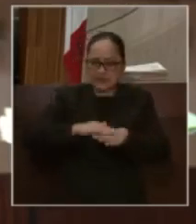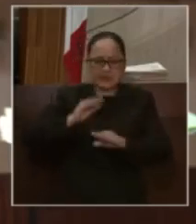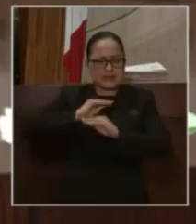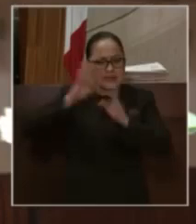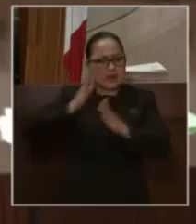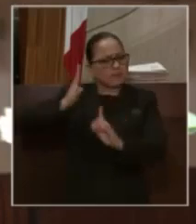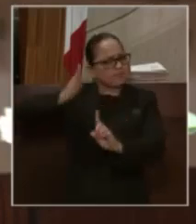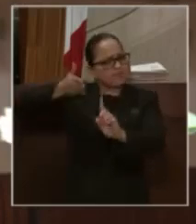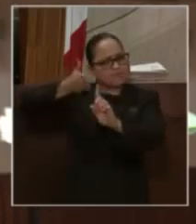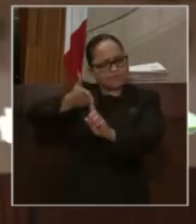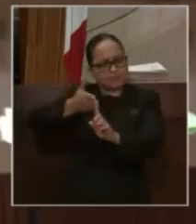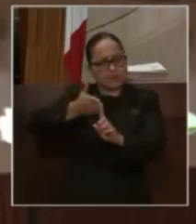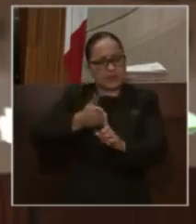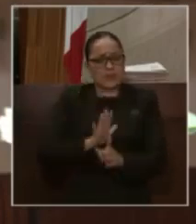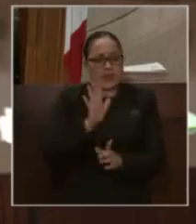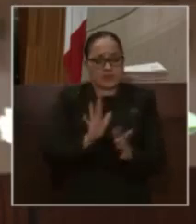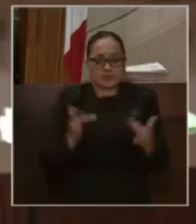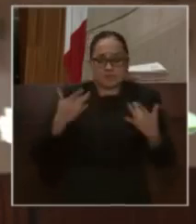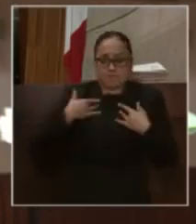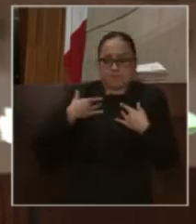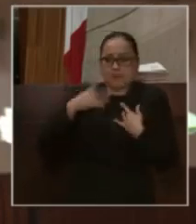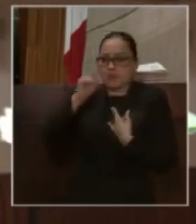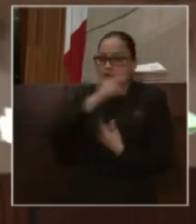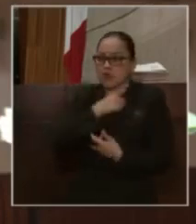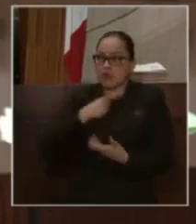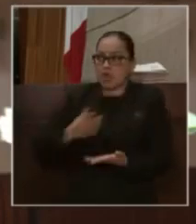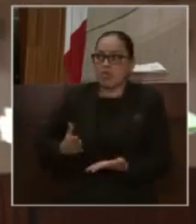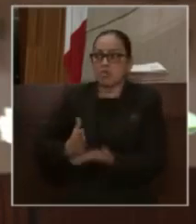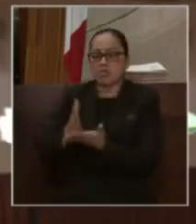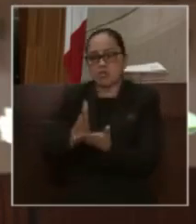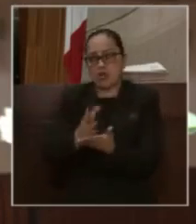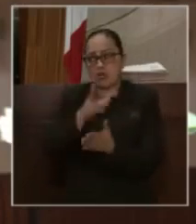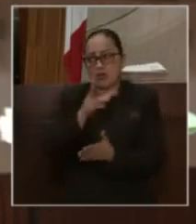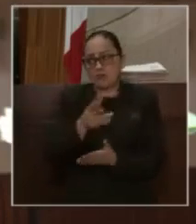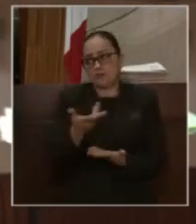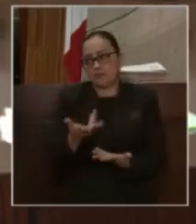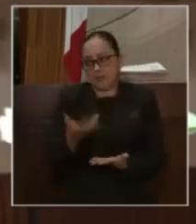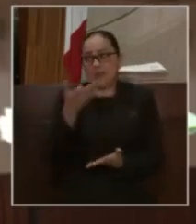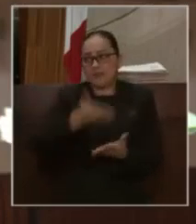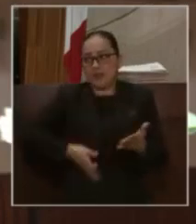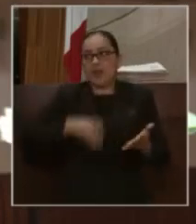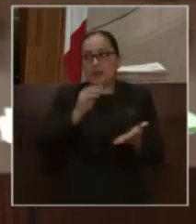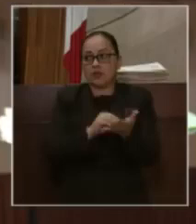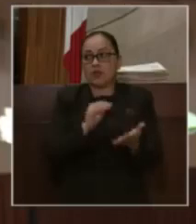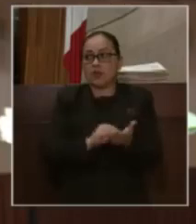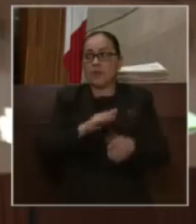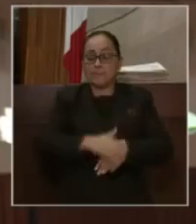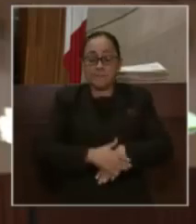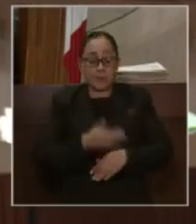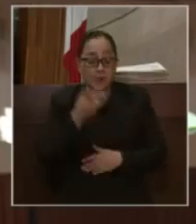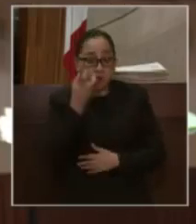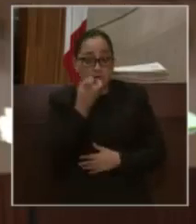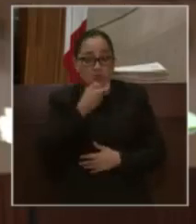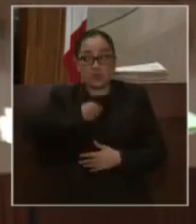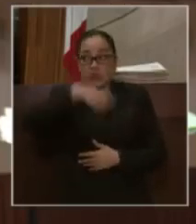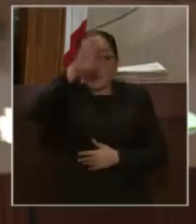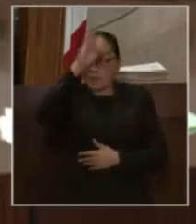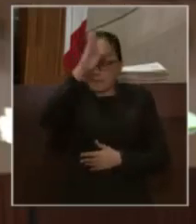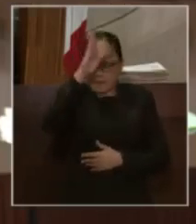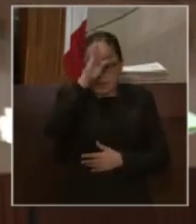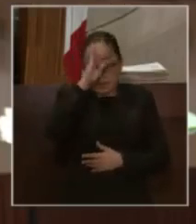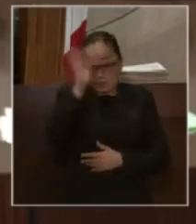imparcialidad con el que debe de actuar la autoridad administrativa. En ese sentido, lo que yo considero